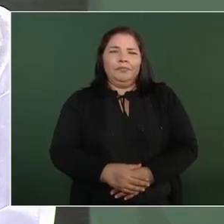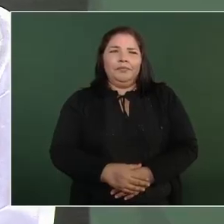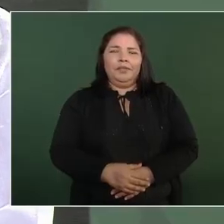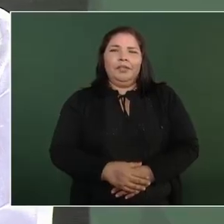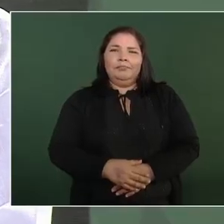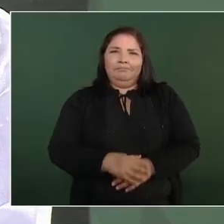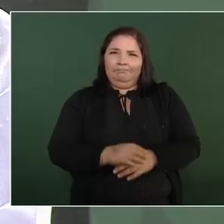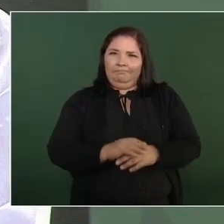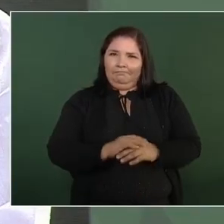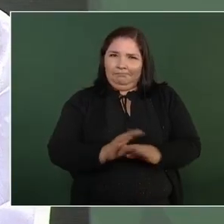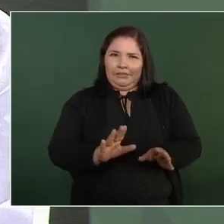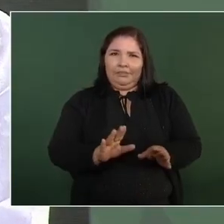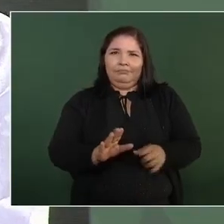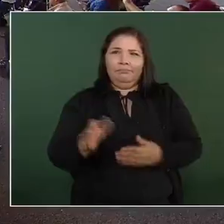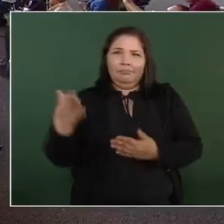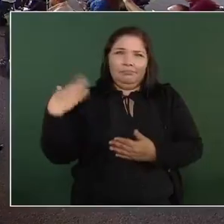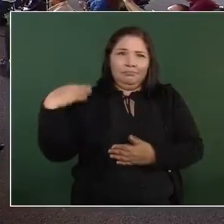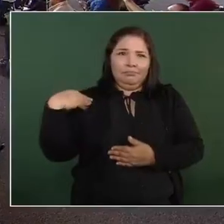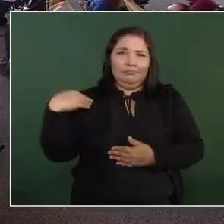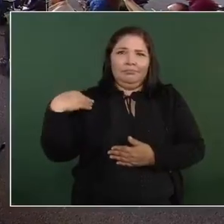vamos con Rubén.